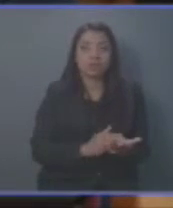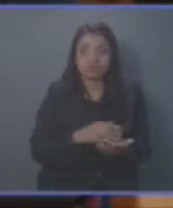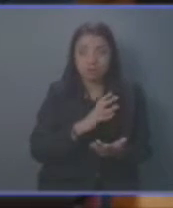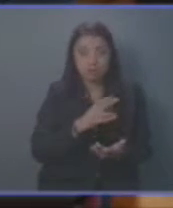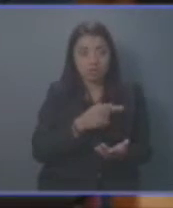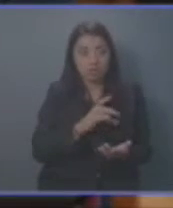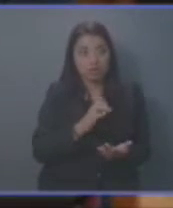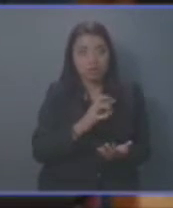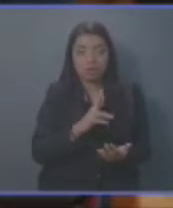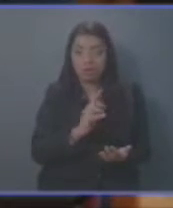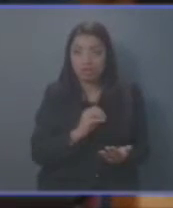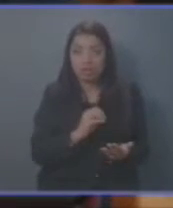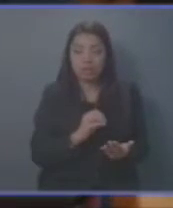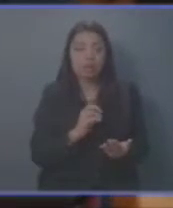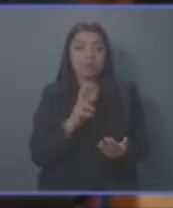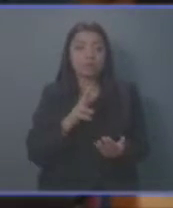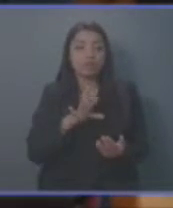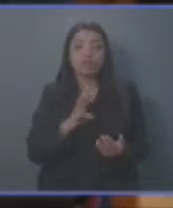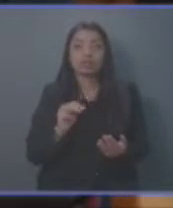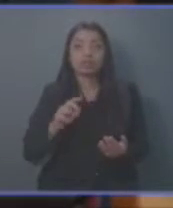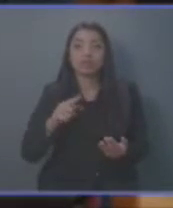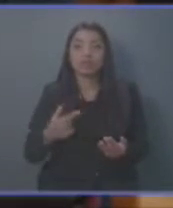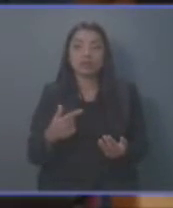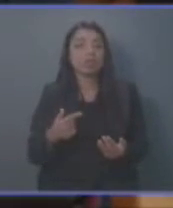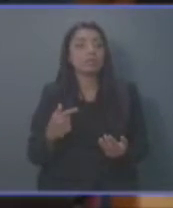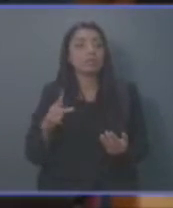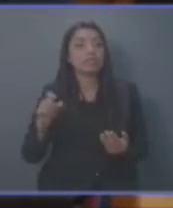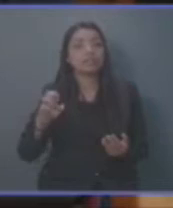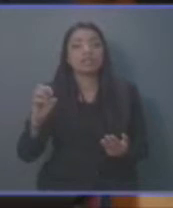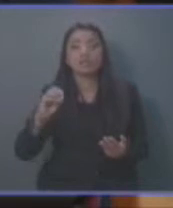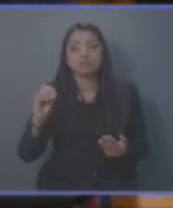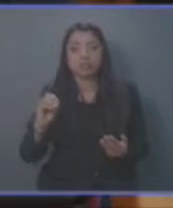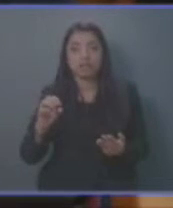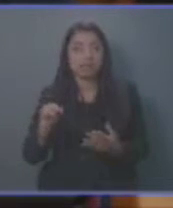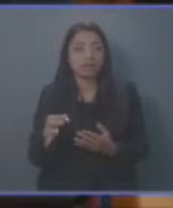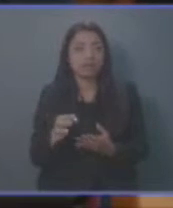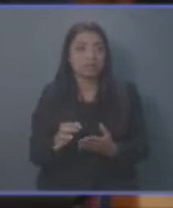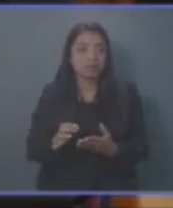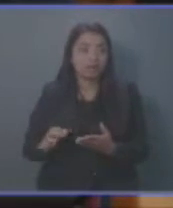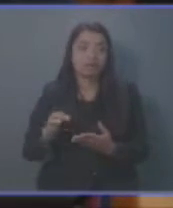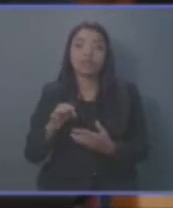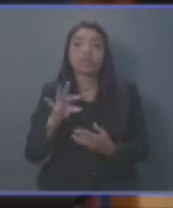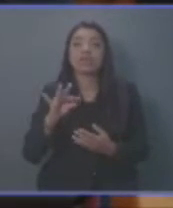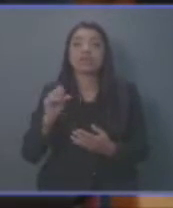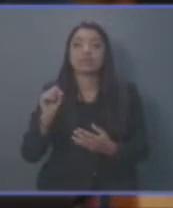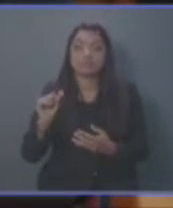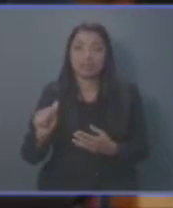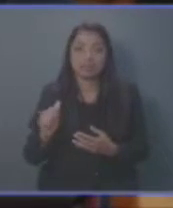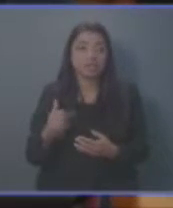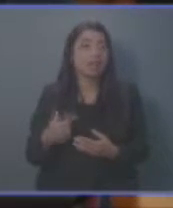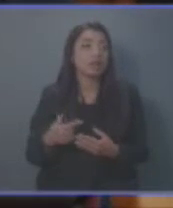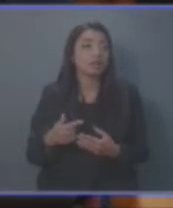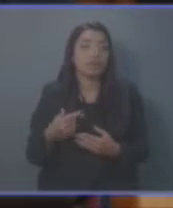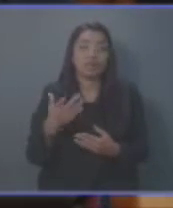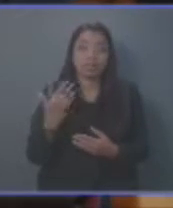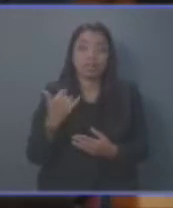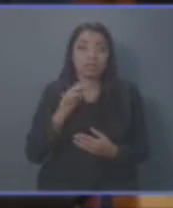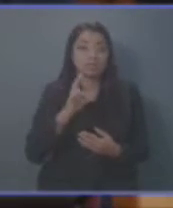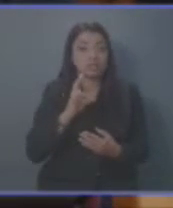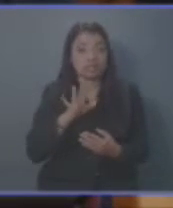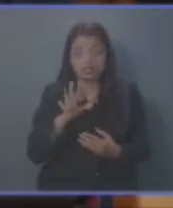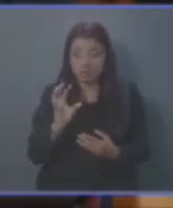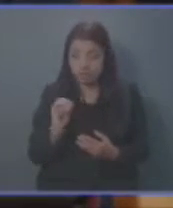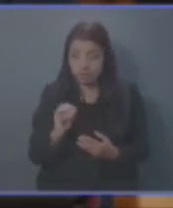Hidroclorotriacide de 25 miligramos 100 tabletas FSA, cantidad